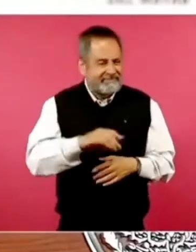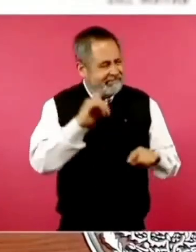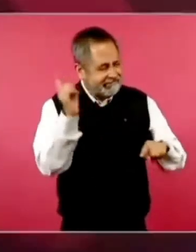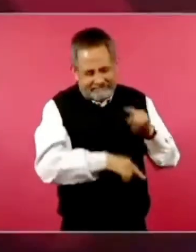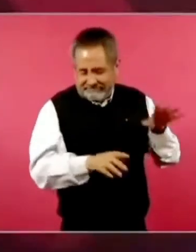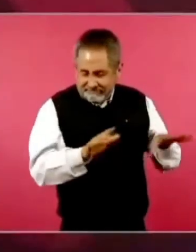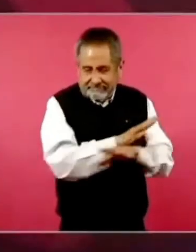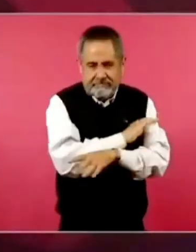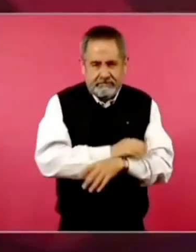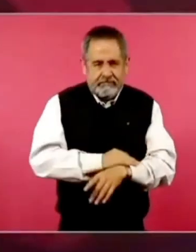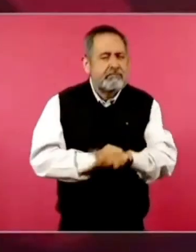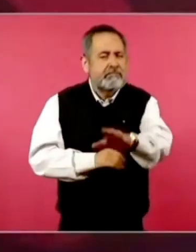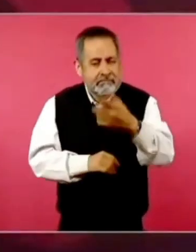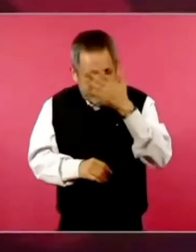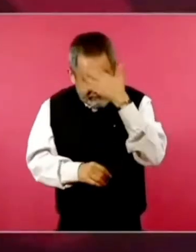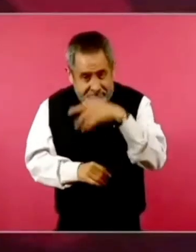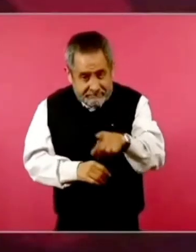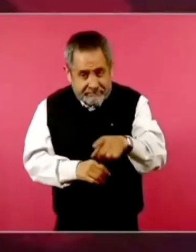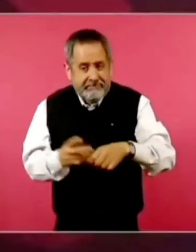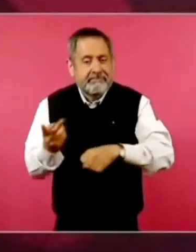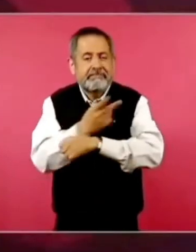hizo un juez?